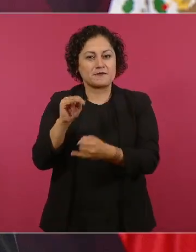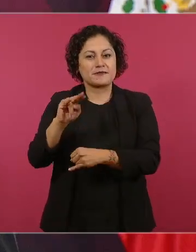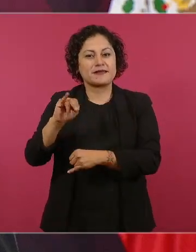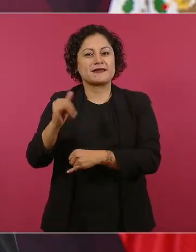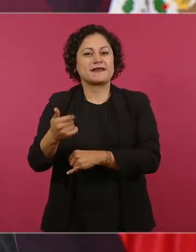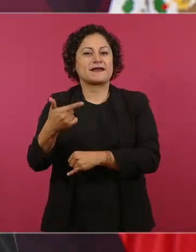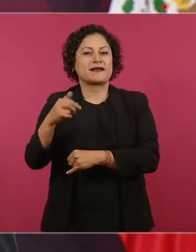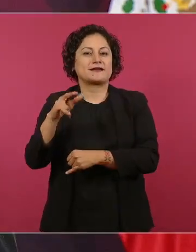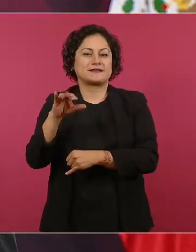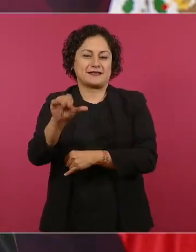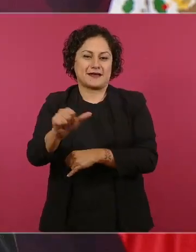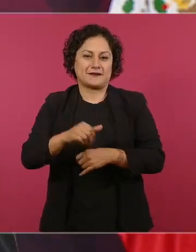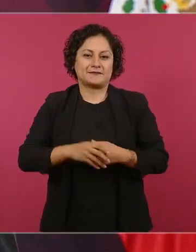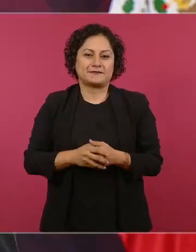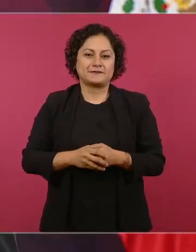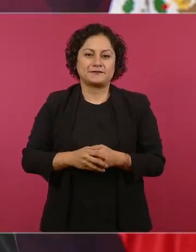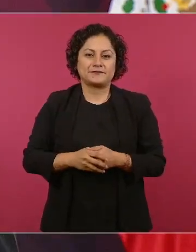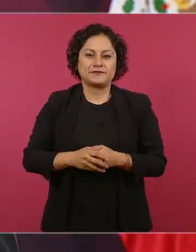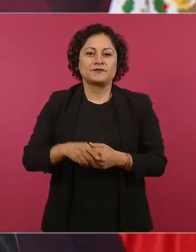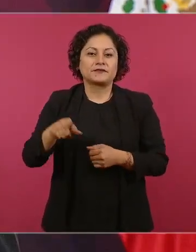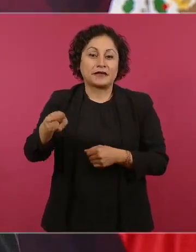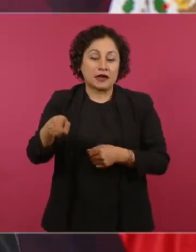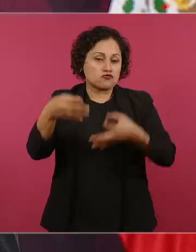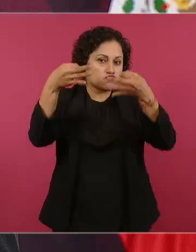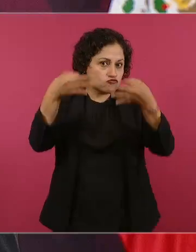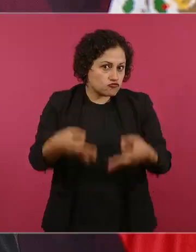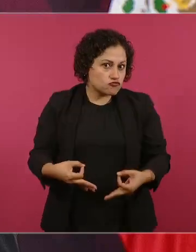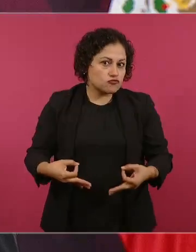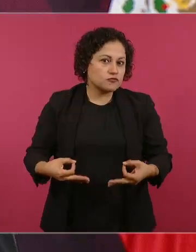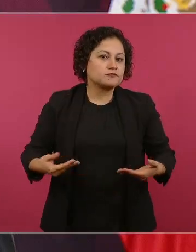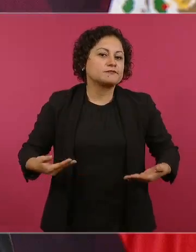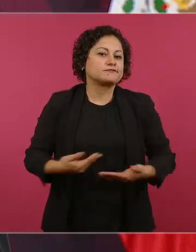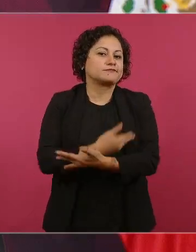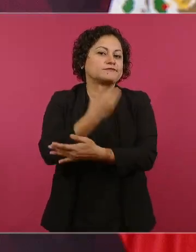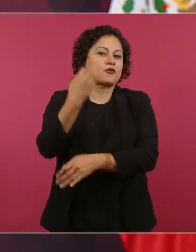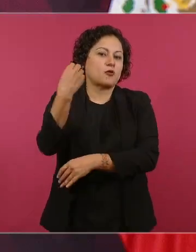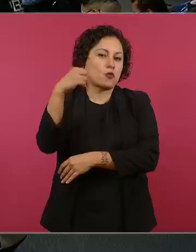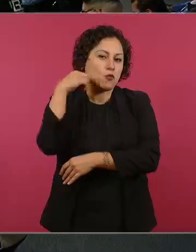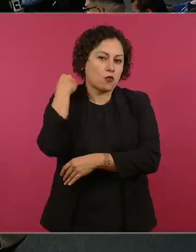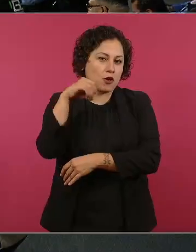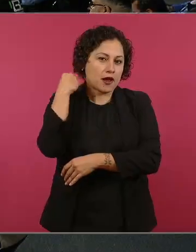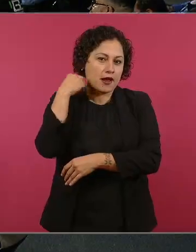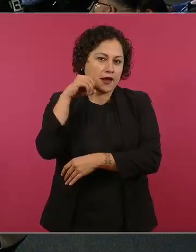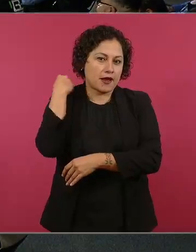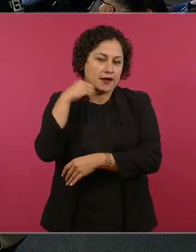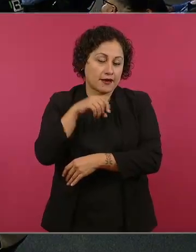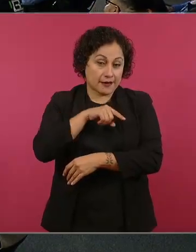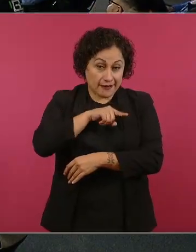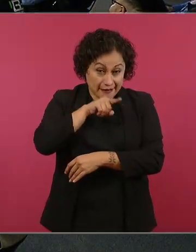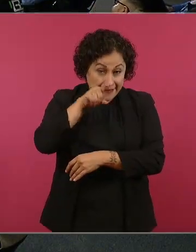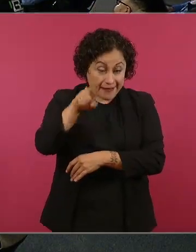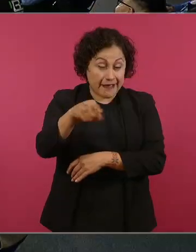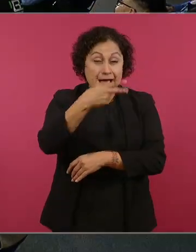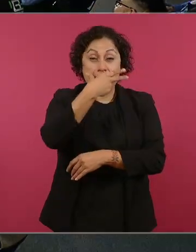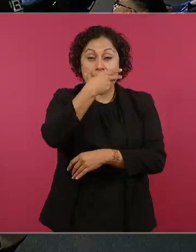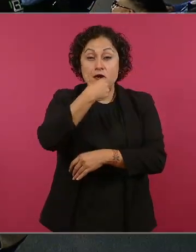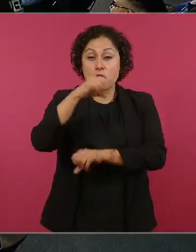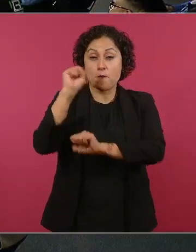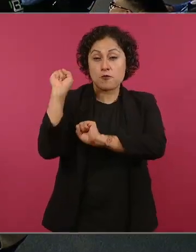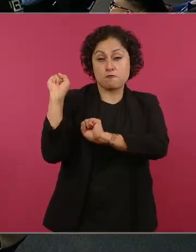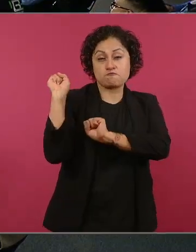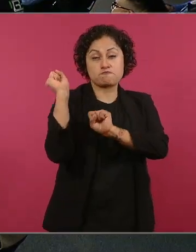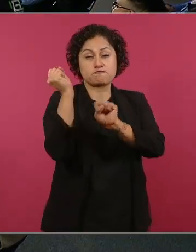Vini García, oaxaqueño, es el beisbolista que más